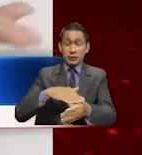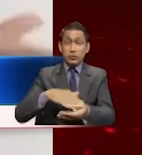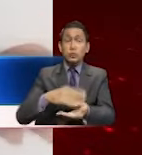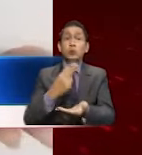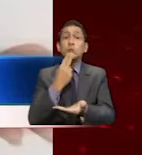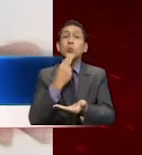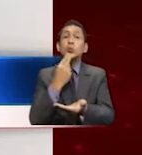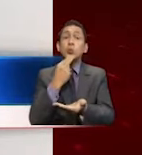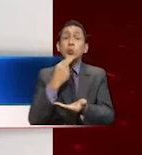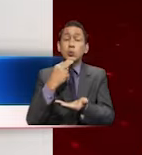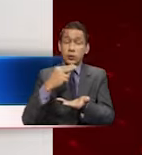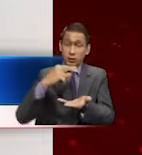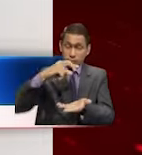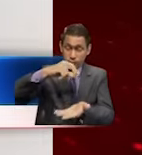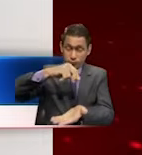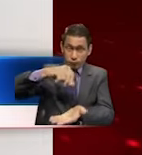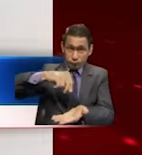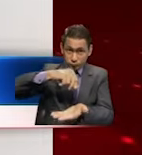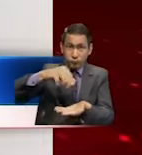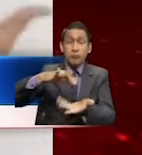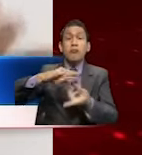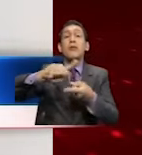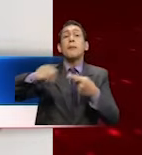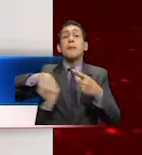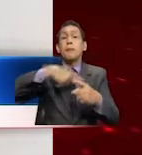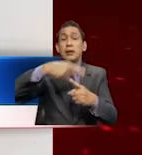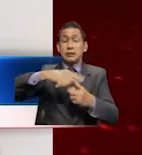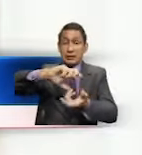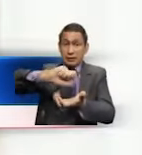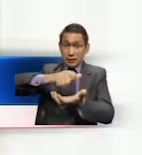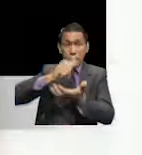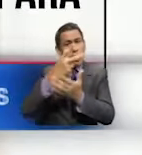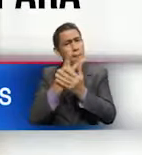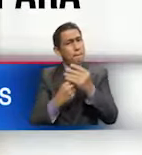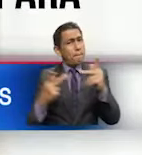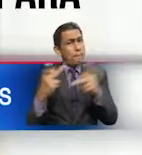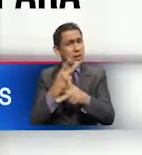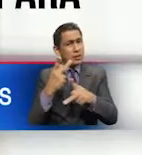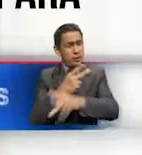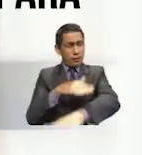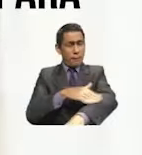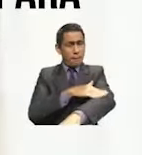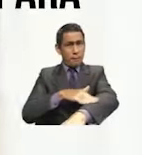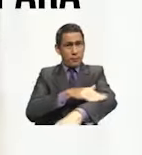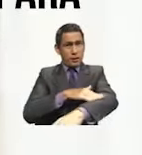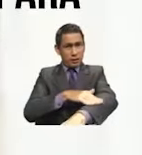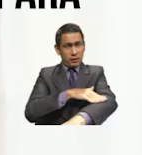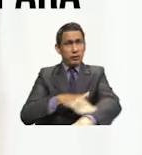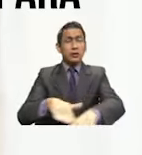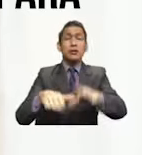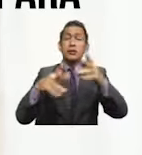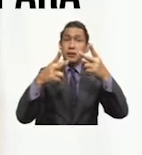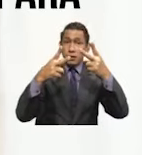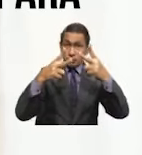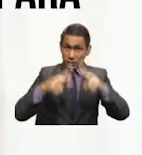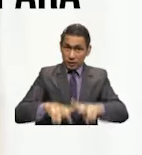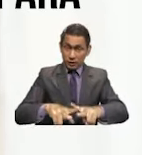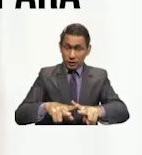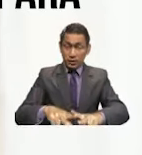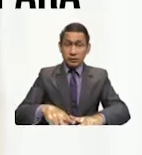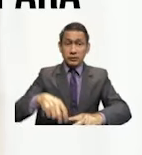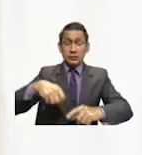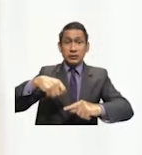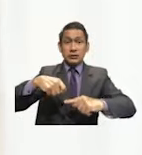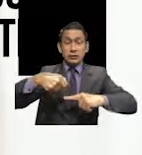ácido de limón, obviamente va a causar una irritación en mi piel. Asimismo, se desaconseja usar pasta de diente para